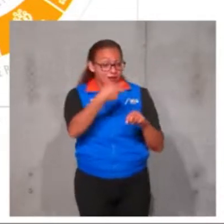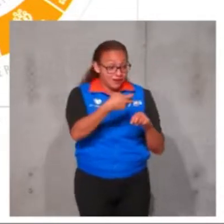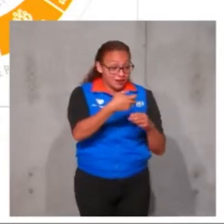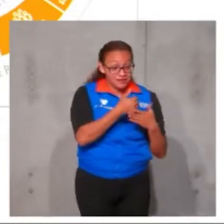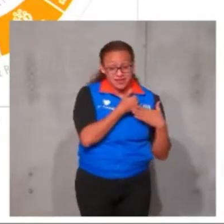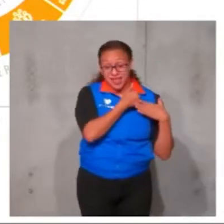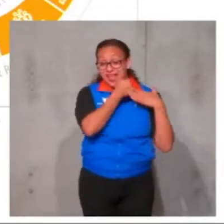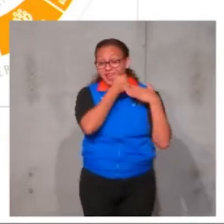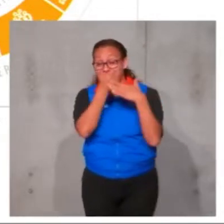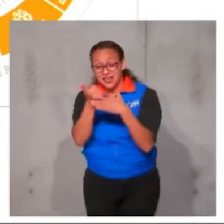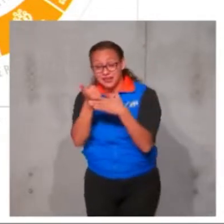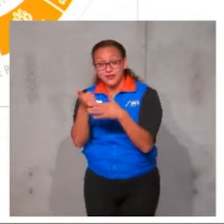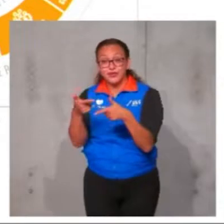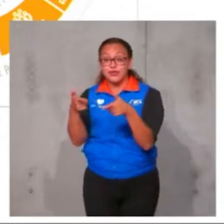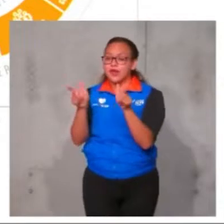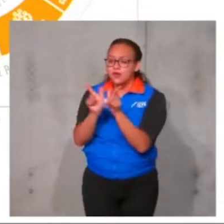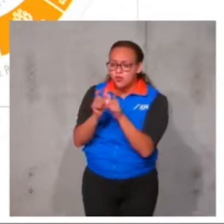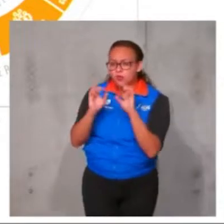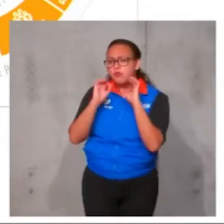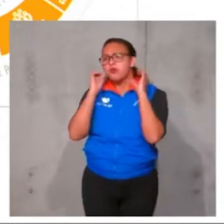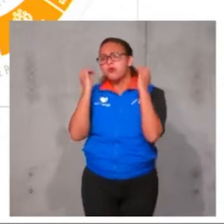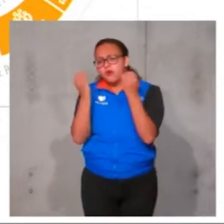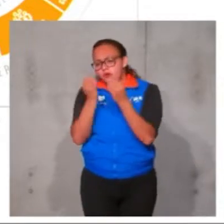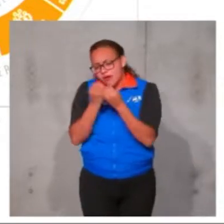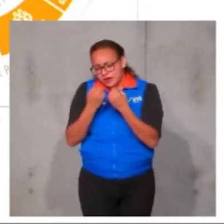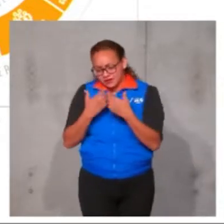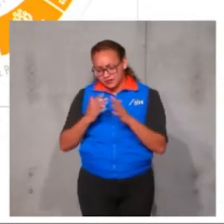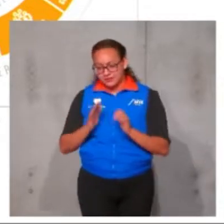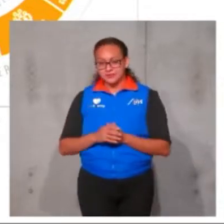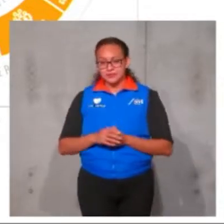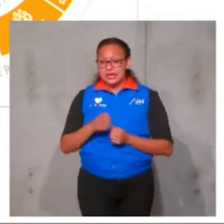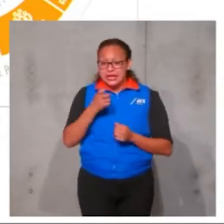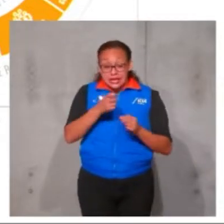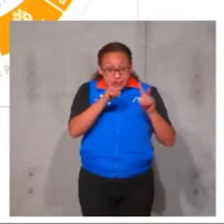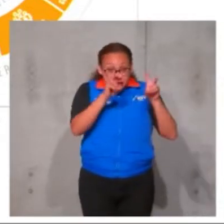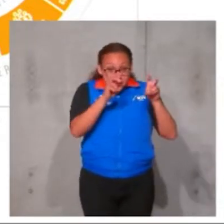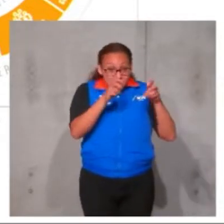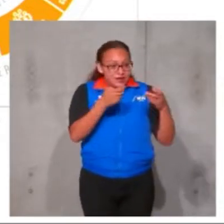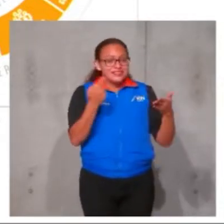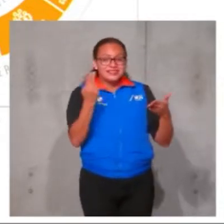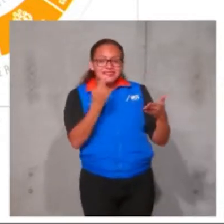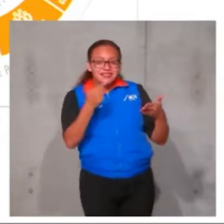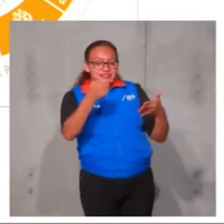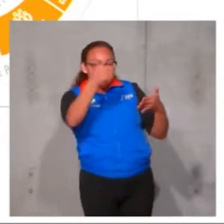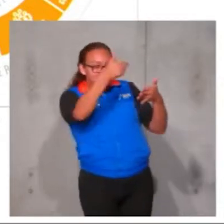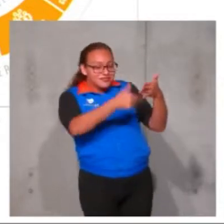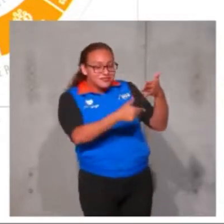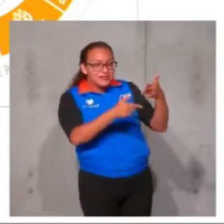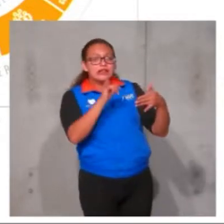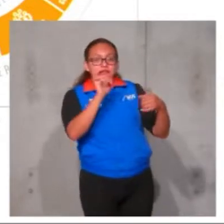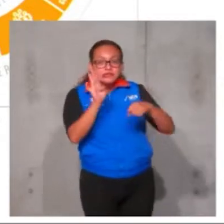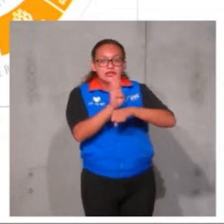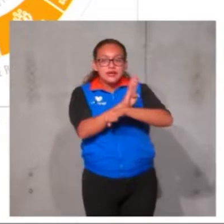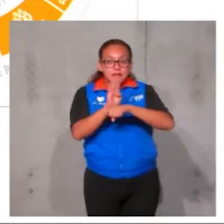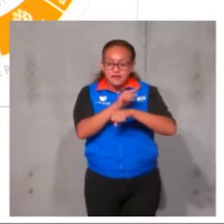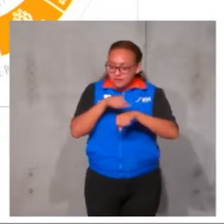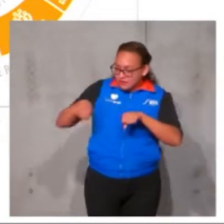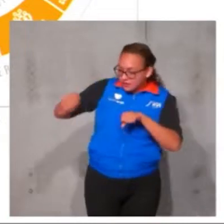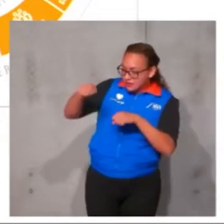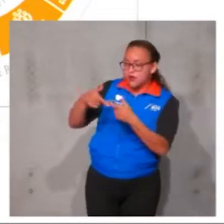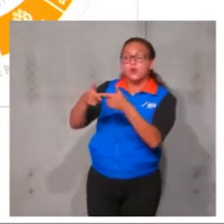que le pueden resultar relevantes a una organización, pero esos temas tienen que tener un